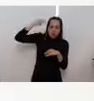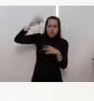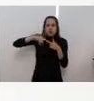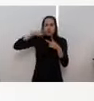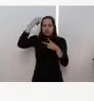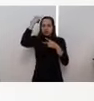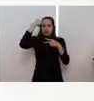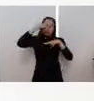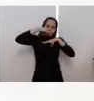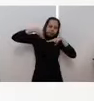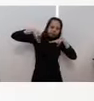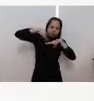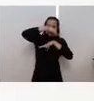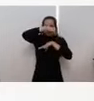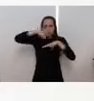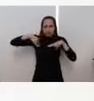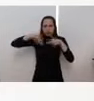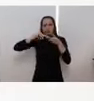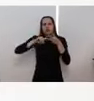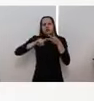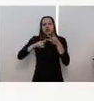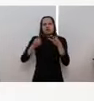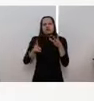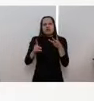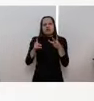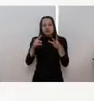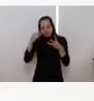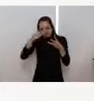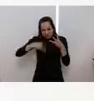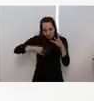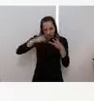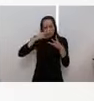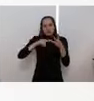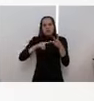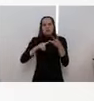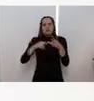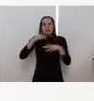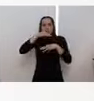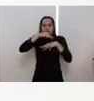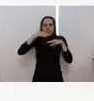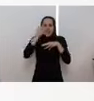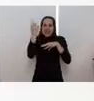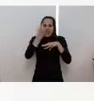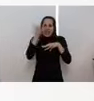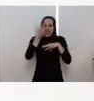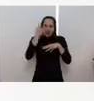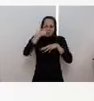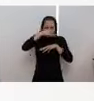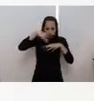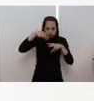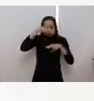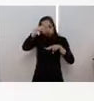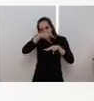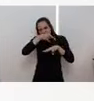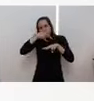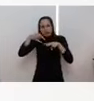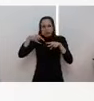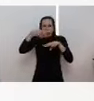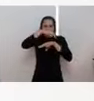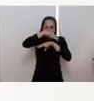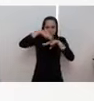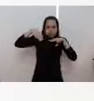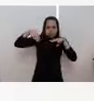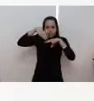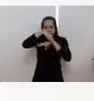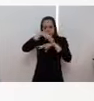resonancia de radiología intervencionista de ecografía y de radiología convencional en el área de medicina nuclear a pesar